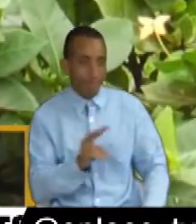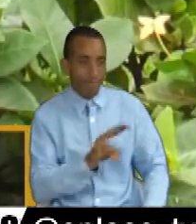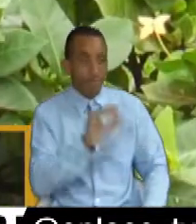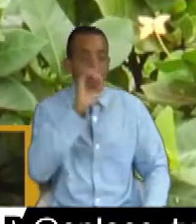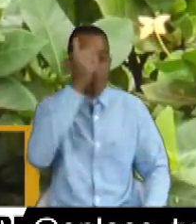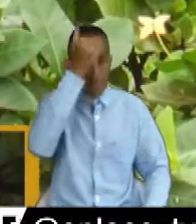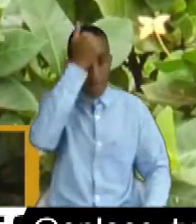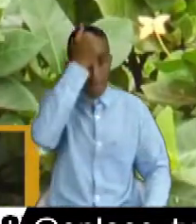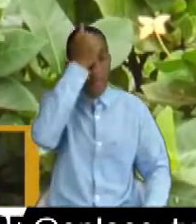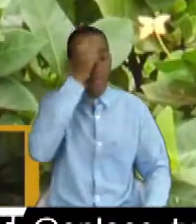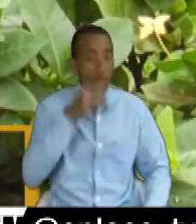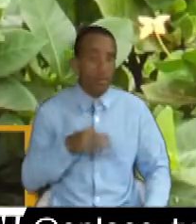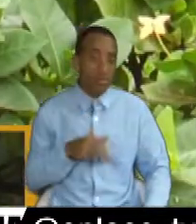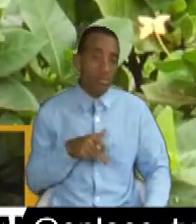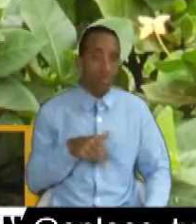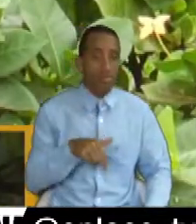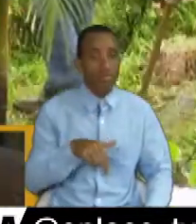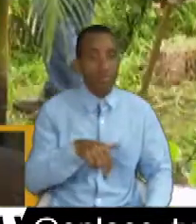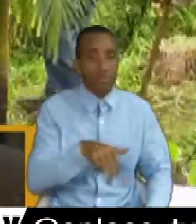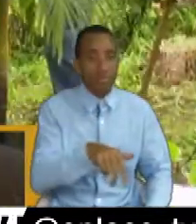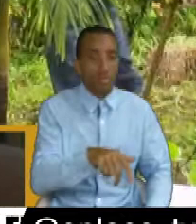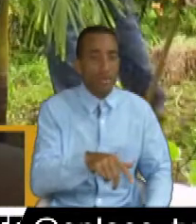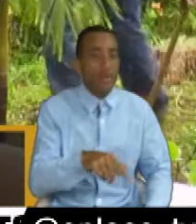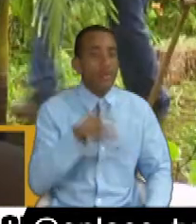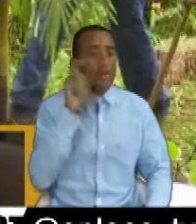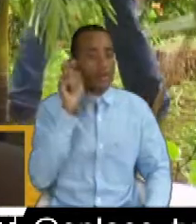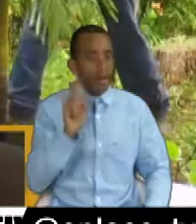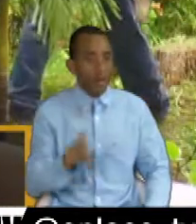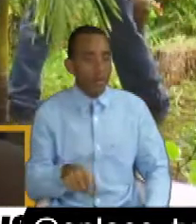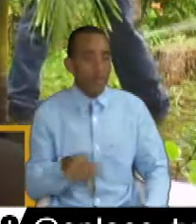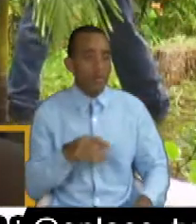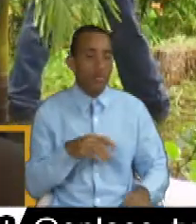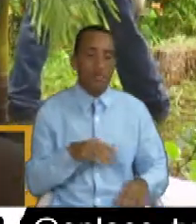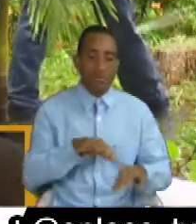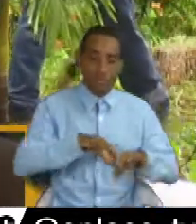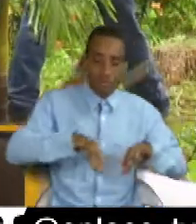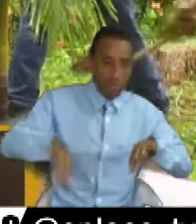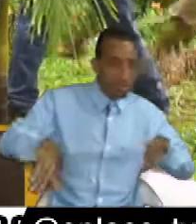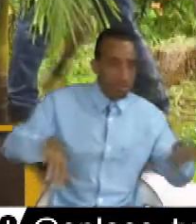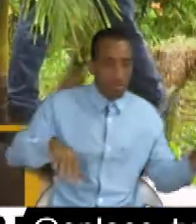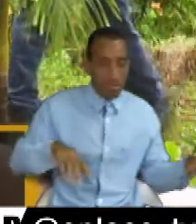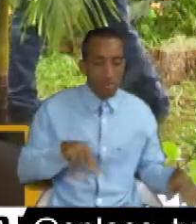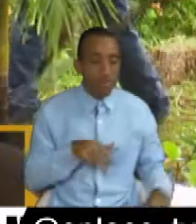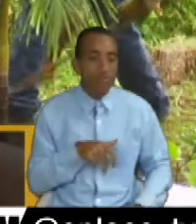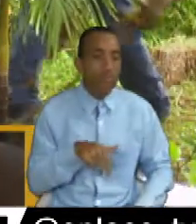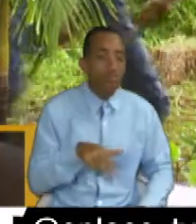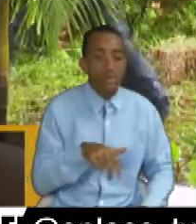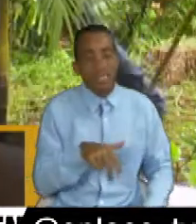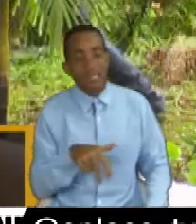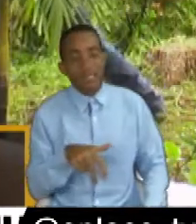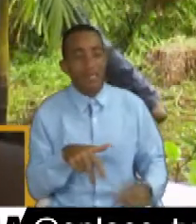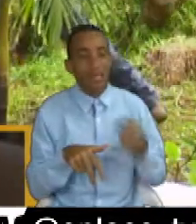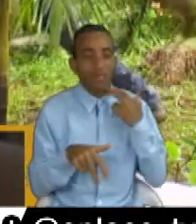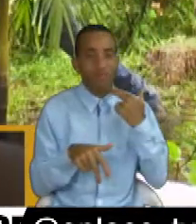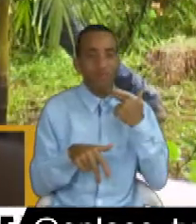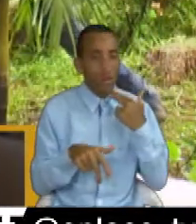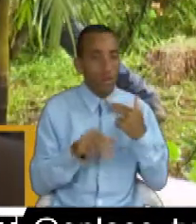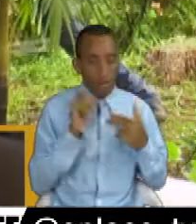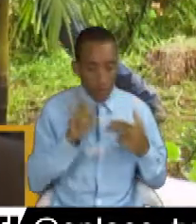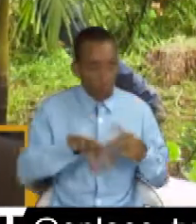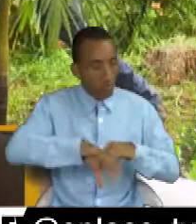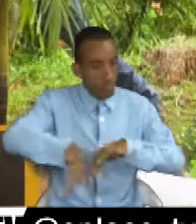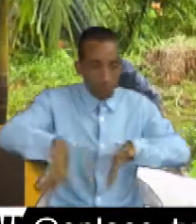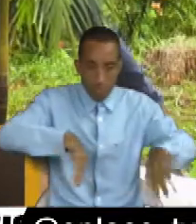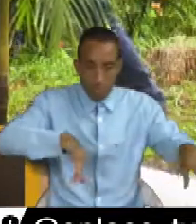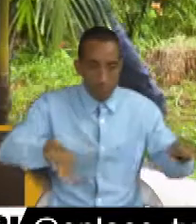principales donde debemos tener vías despejadas, y lo que veamos